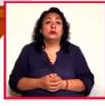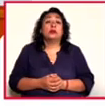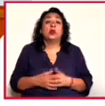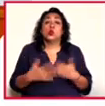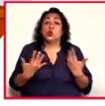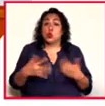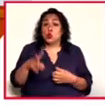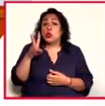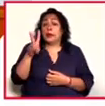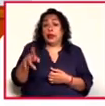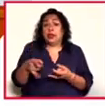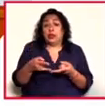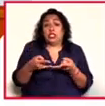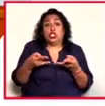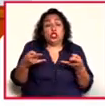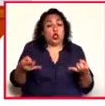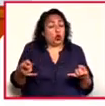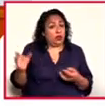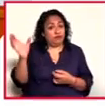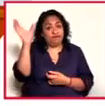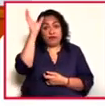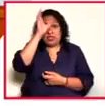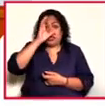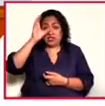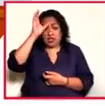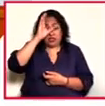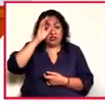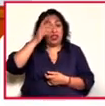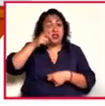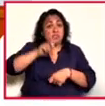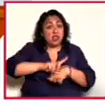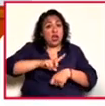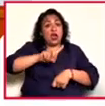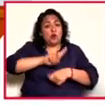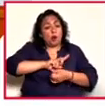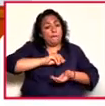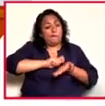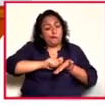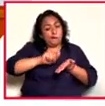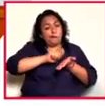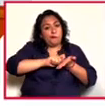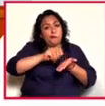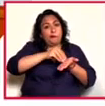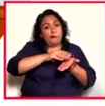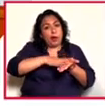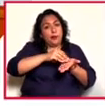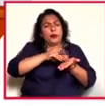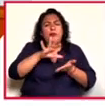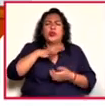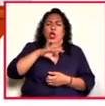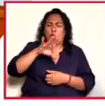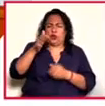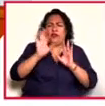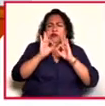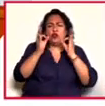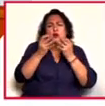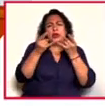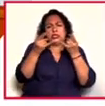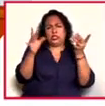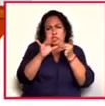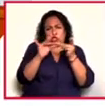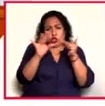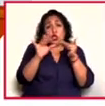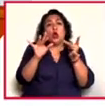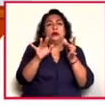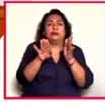Definitivamente la historia es una ciencia y se escribe día a día. Y hay otra manera de contar historias desde el punto de vista periodístico, la historia